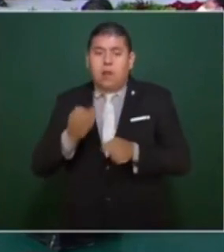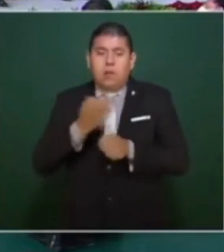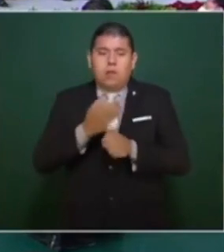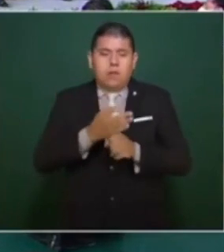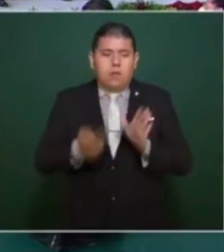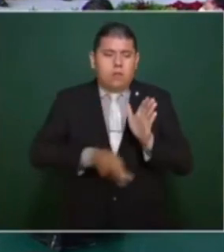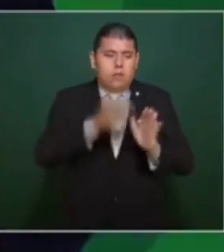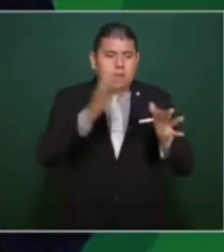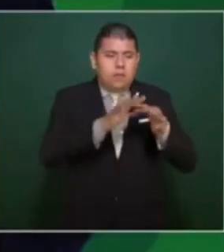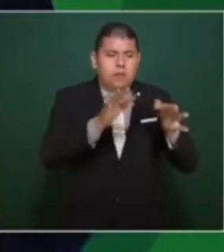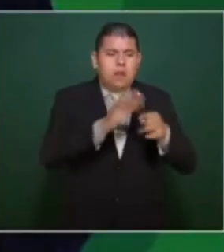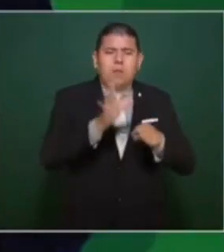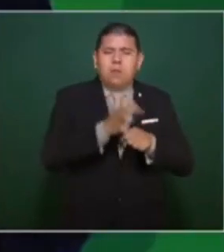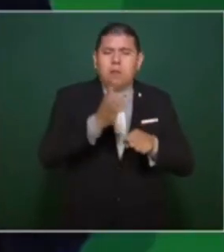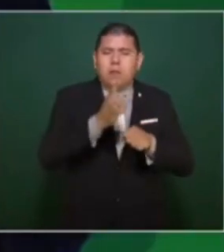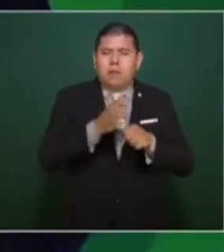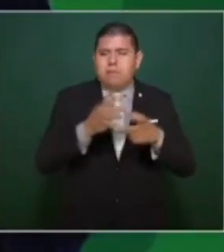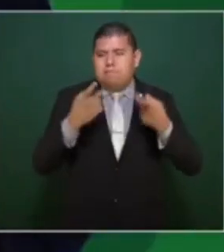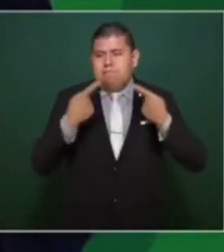acceso a Internet.